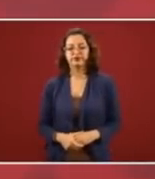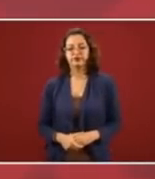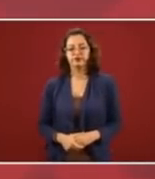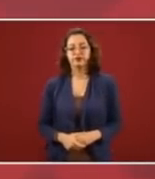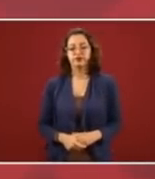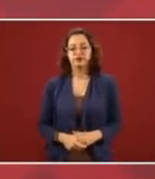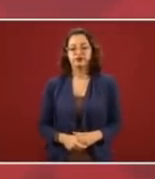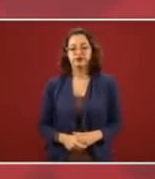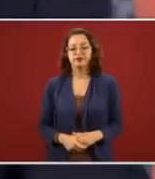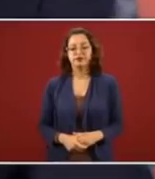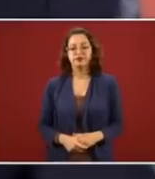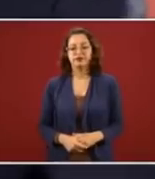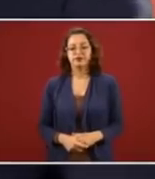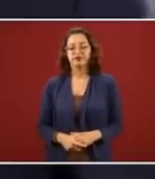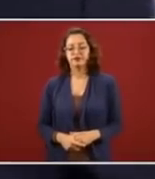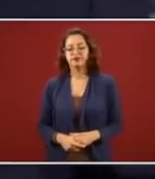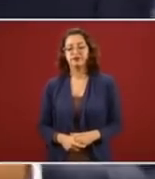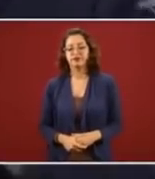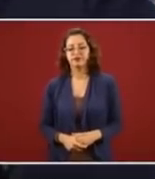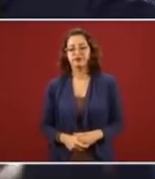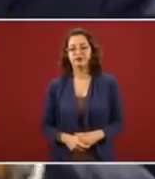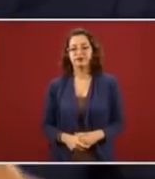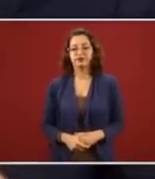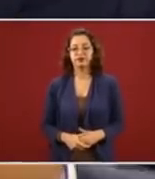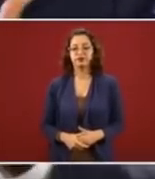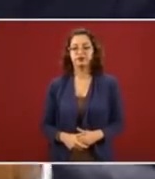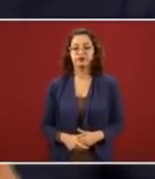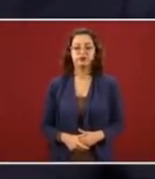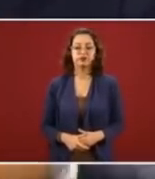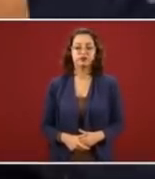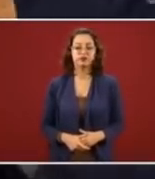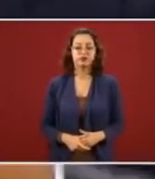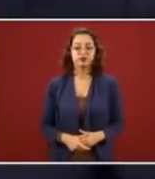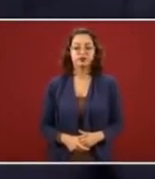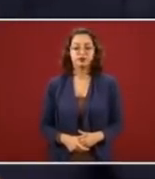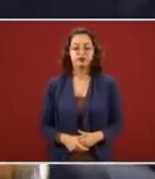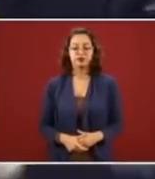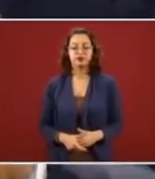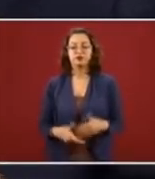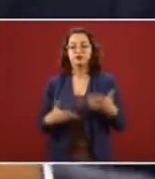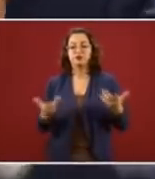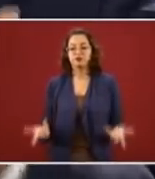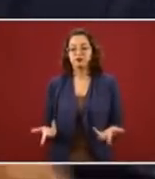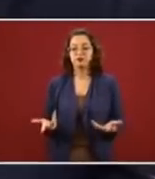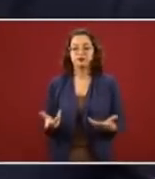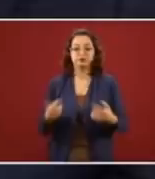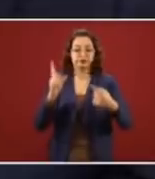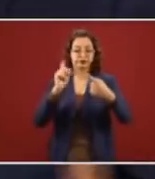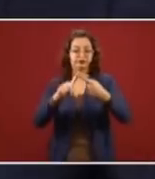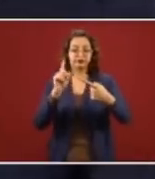Primero, repito, que se venda, si hay una empresa,